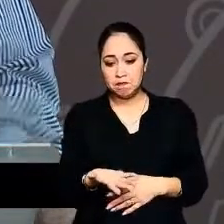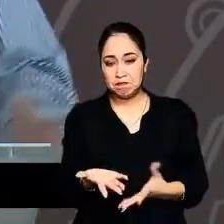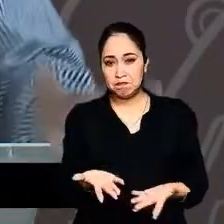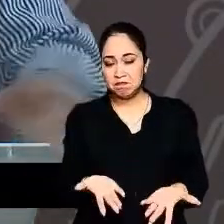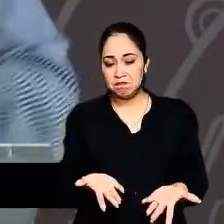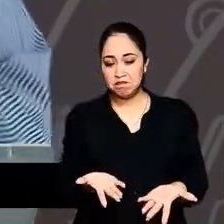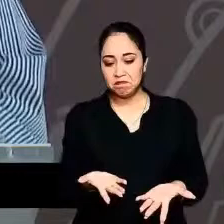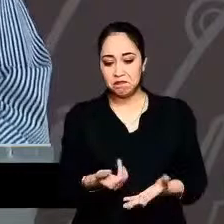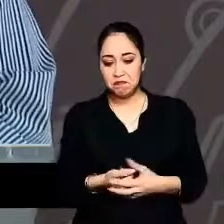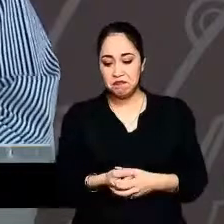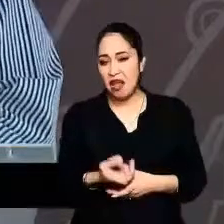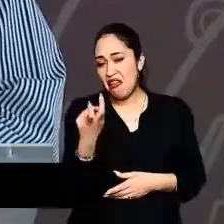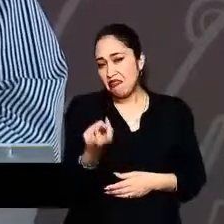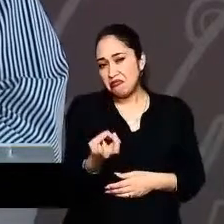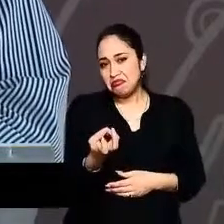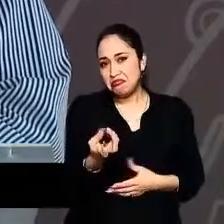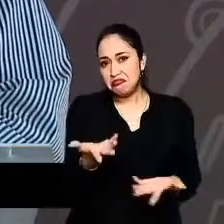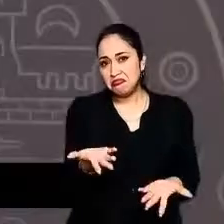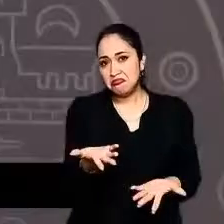Eso es.